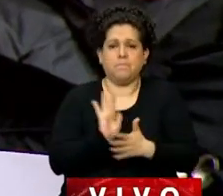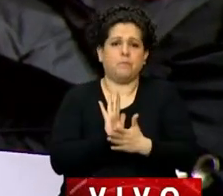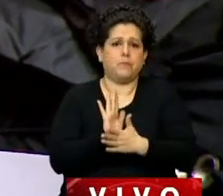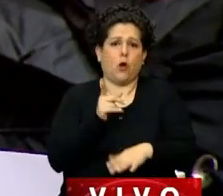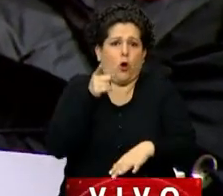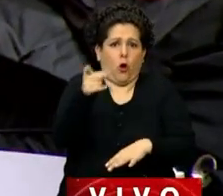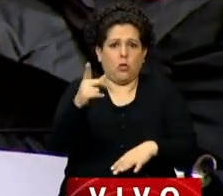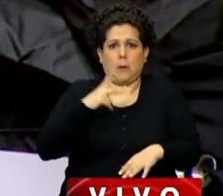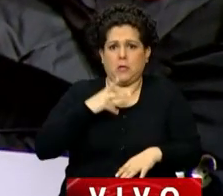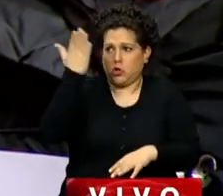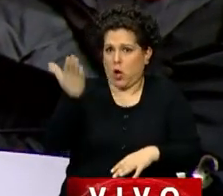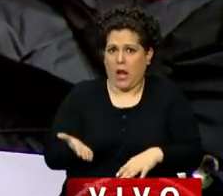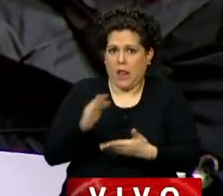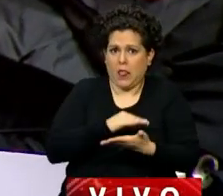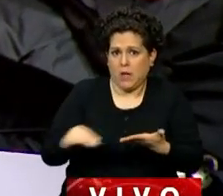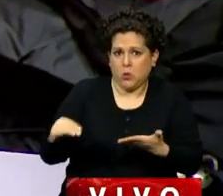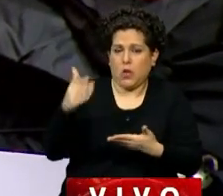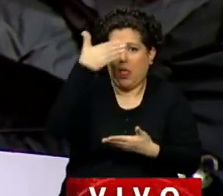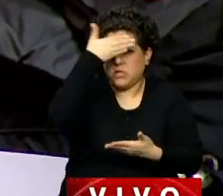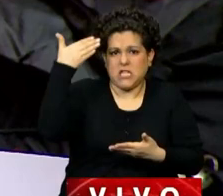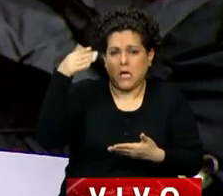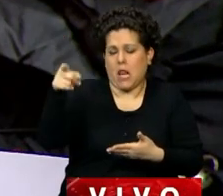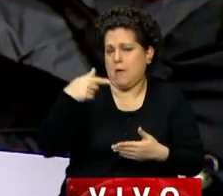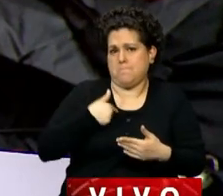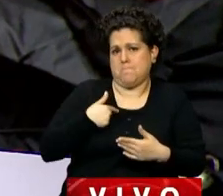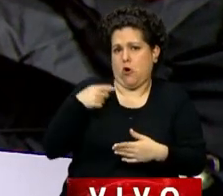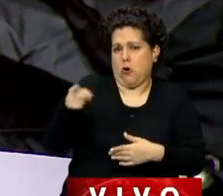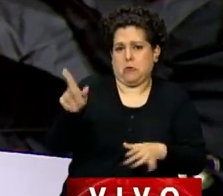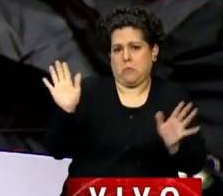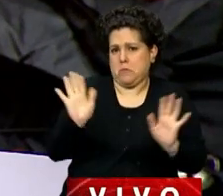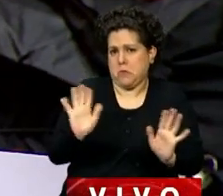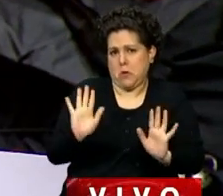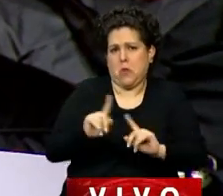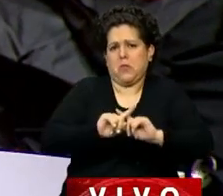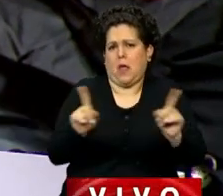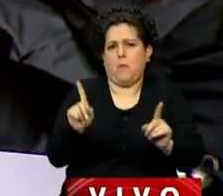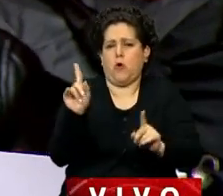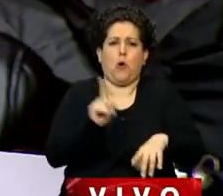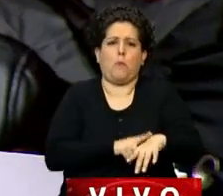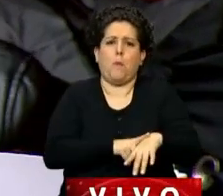personal a la diputada Cecilia Moró, ni ningún oportunismo de ocasión.